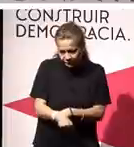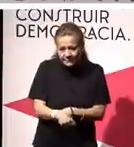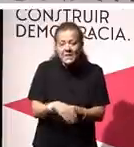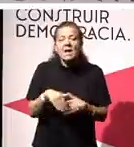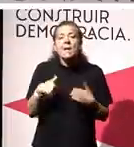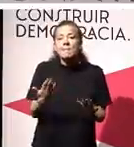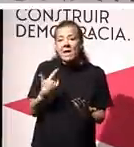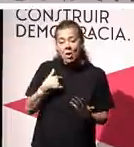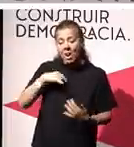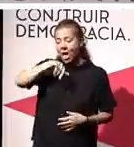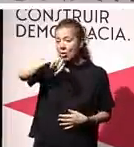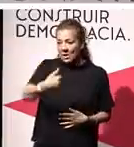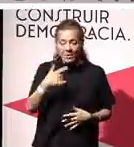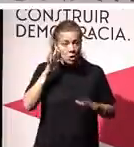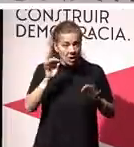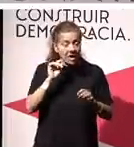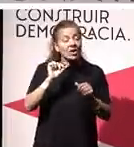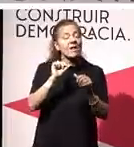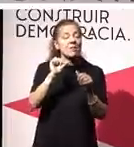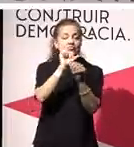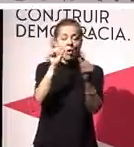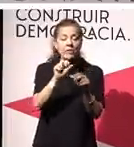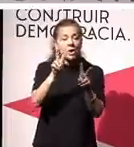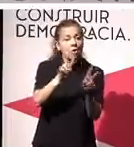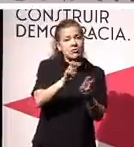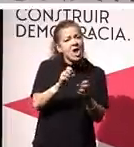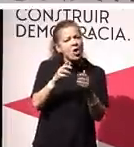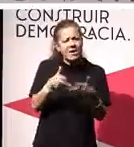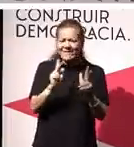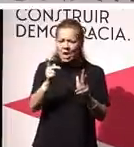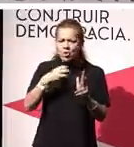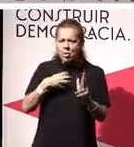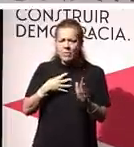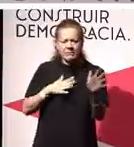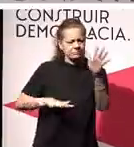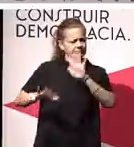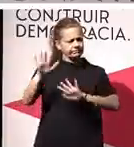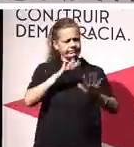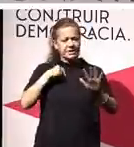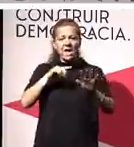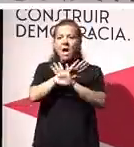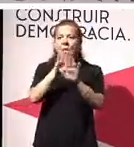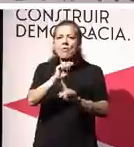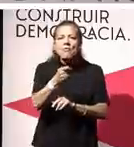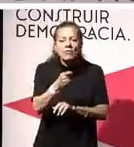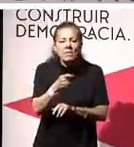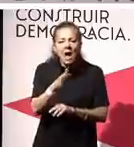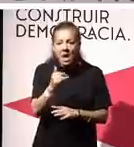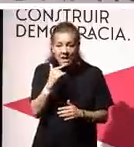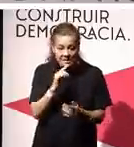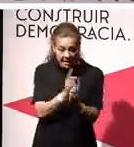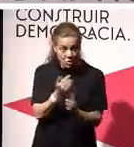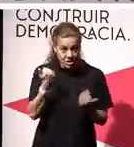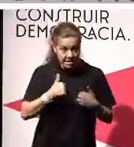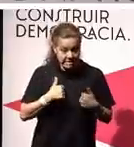embargo, el agotamiento evidente del modelo neoliberal no tiene que confundirnos, no tiene que hacernos pensar que su final vaya a producirse